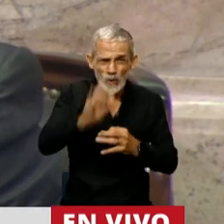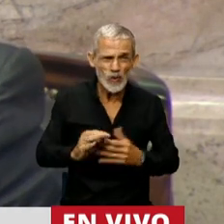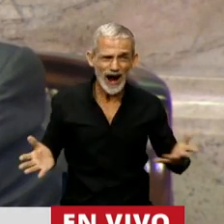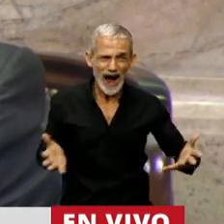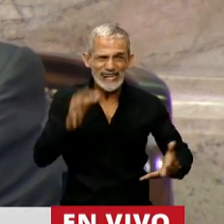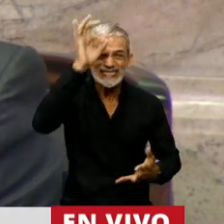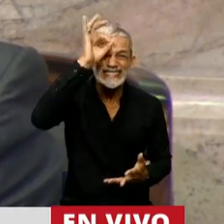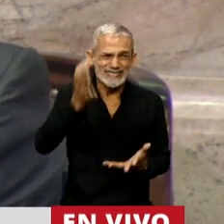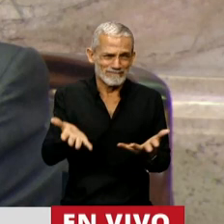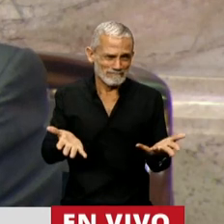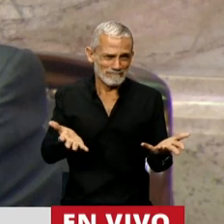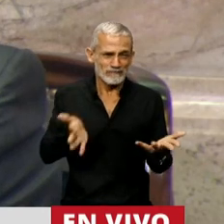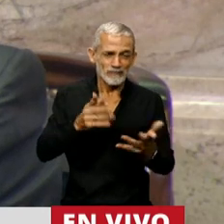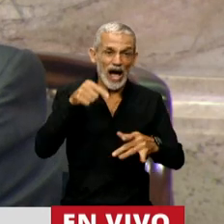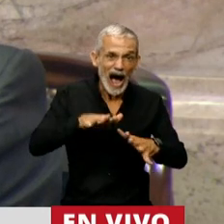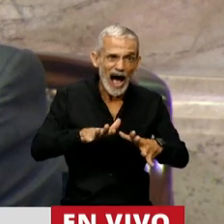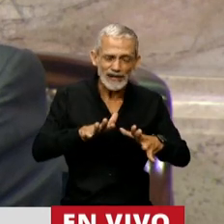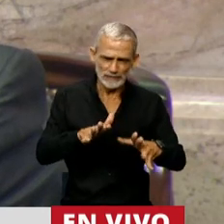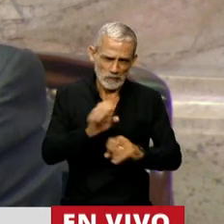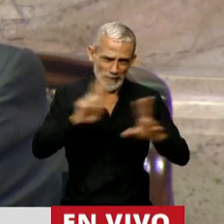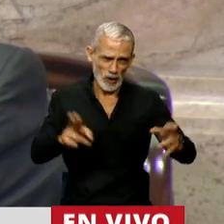así es imposible.